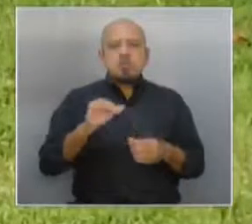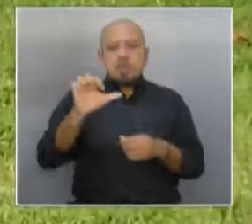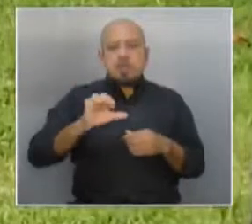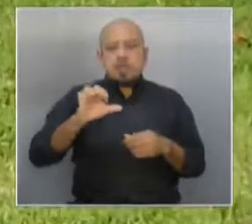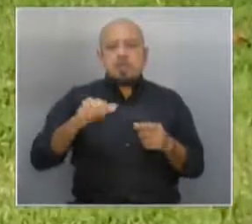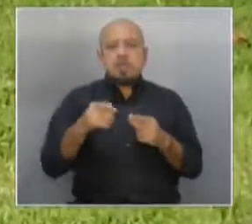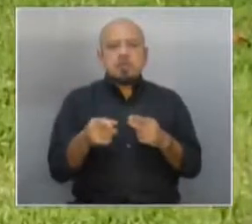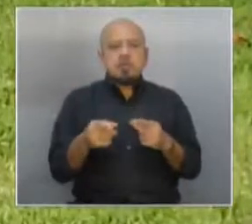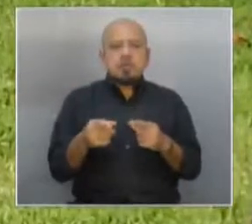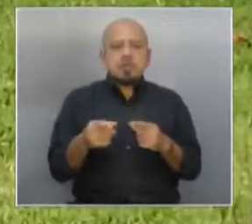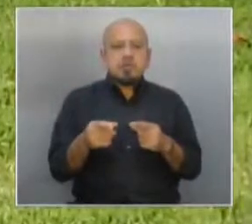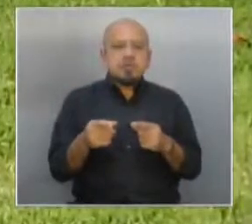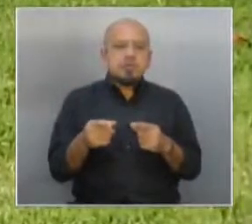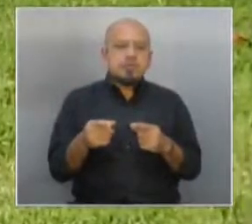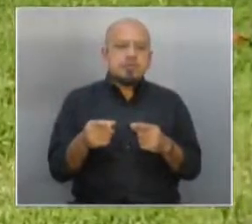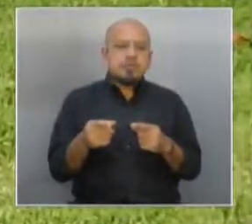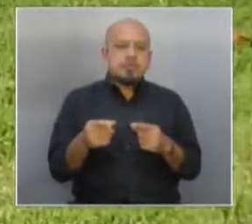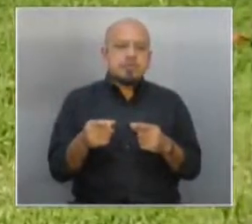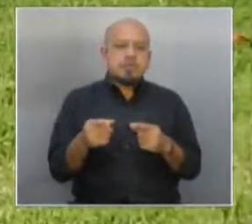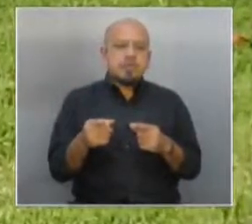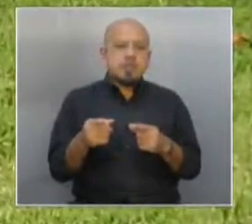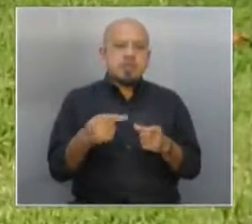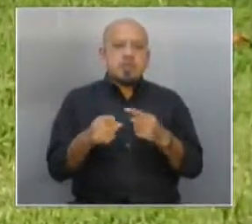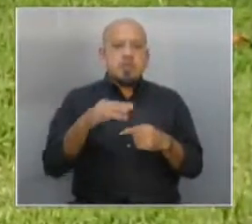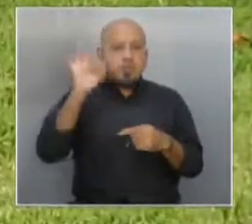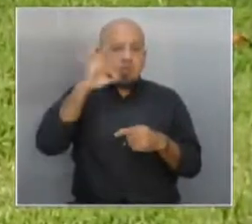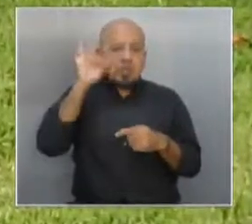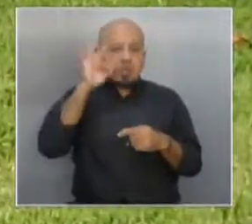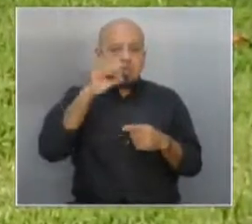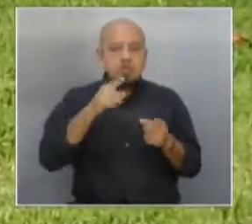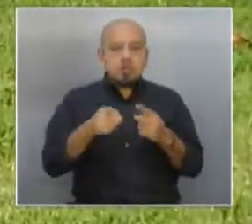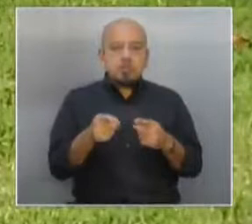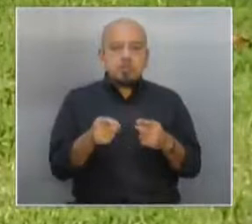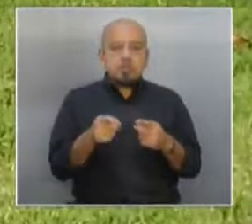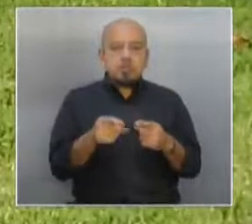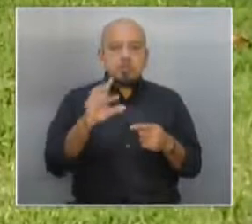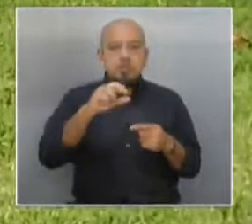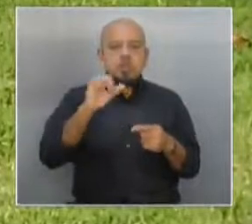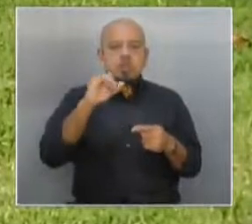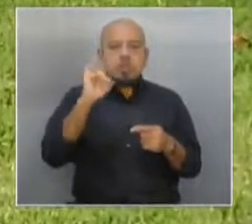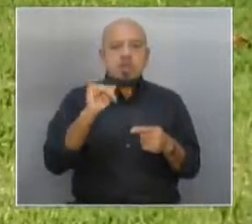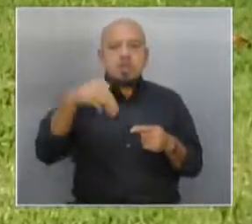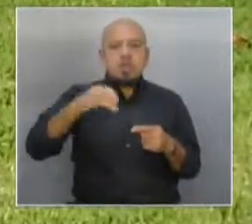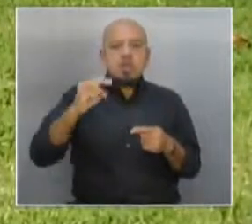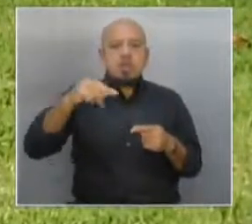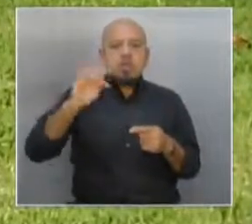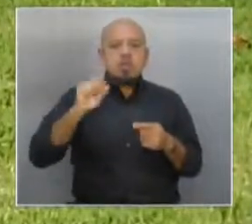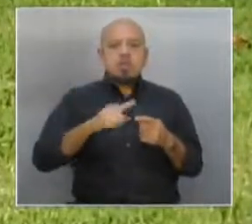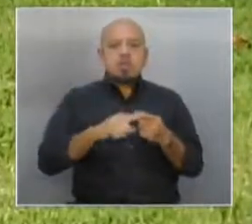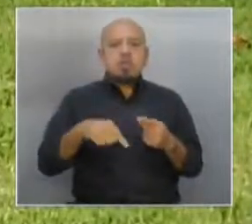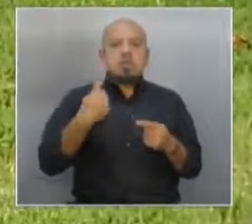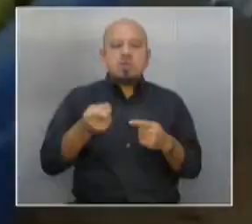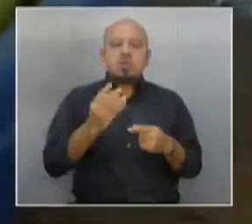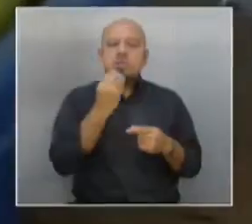es parte del durazno, el rey del monte. Después se cosecha la pera,